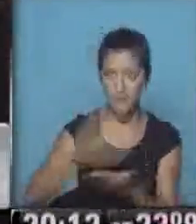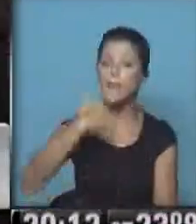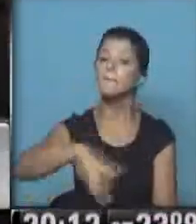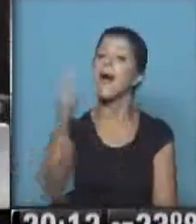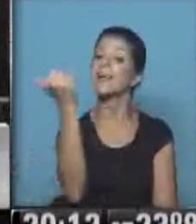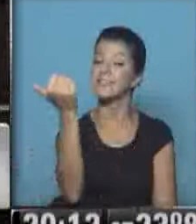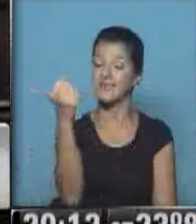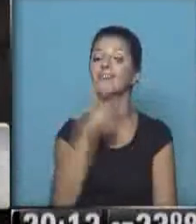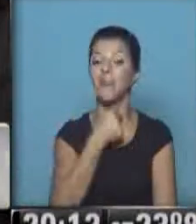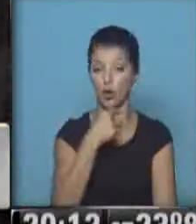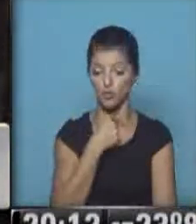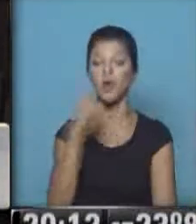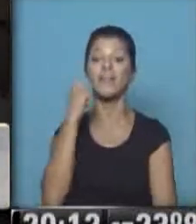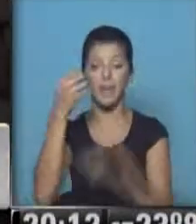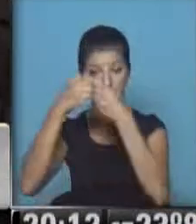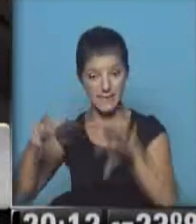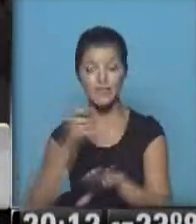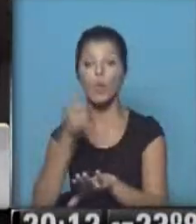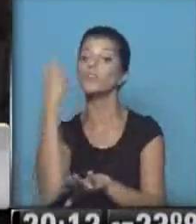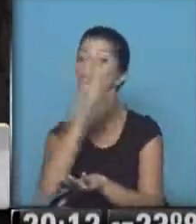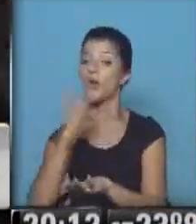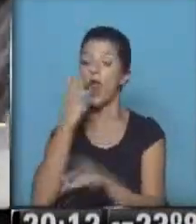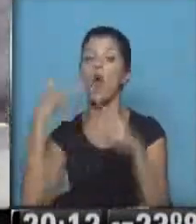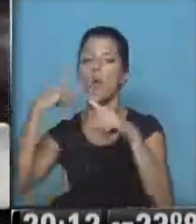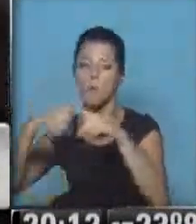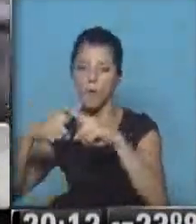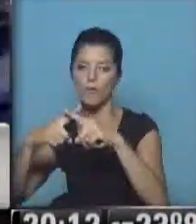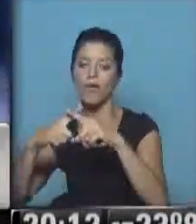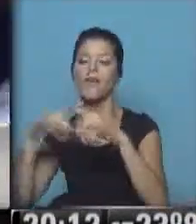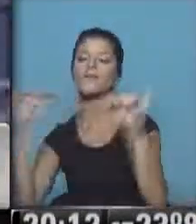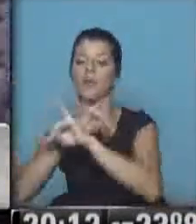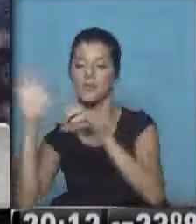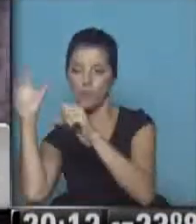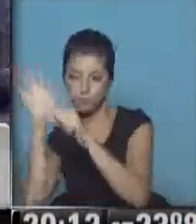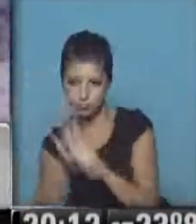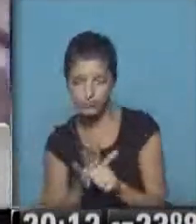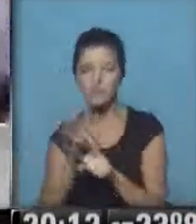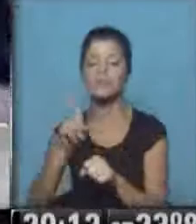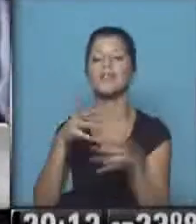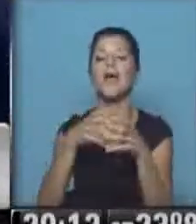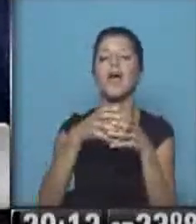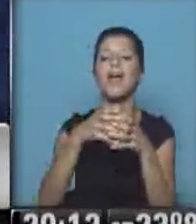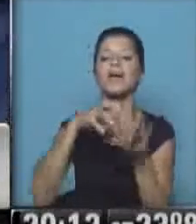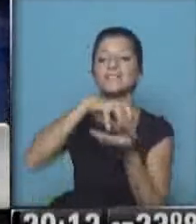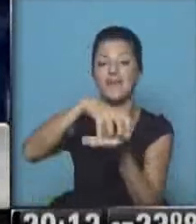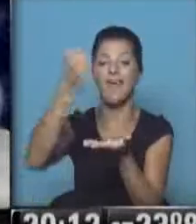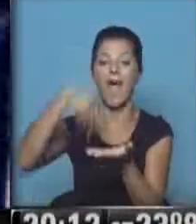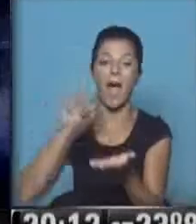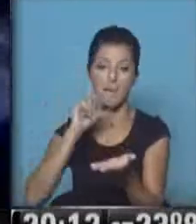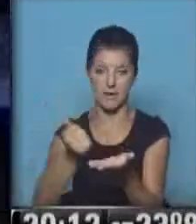de agosto la fecha de inicio del juicio oral por el encubrimiento del atentado a la sede de la AMIA.